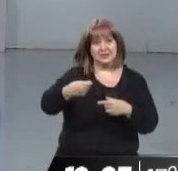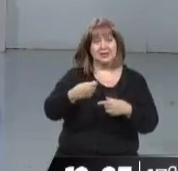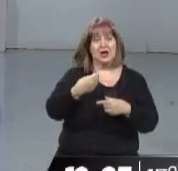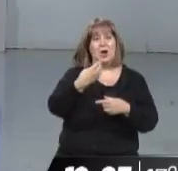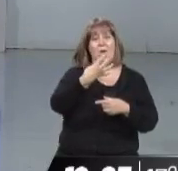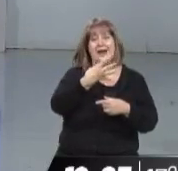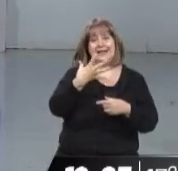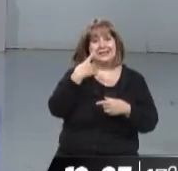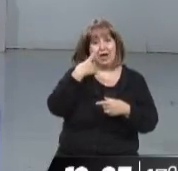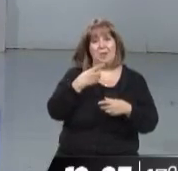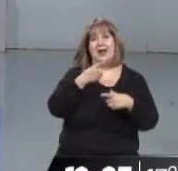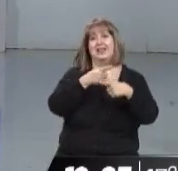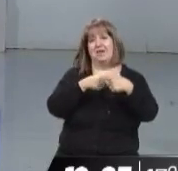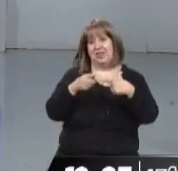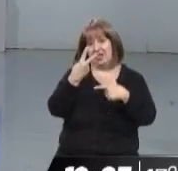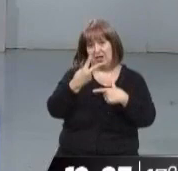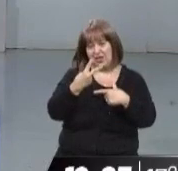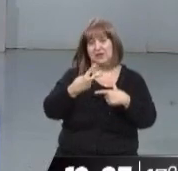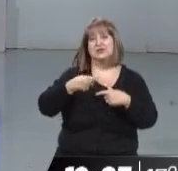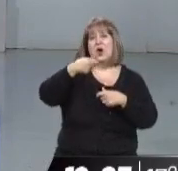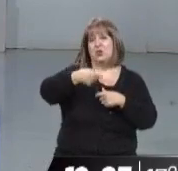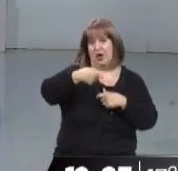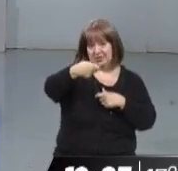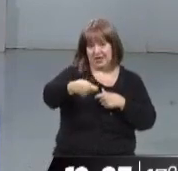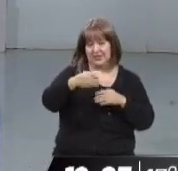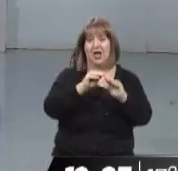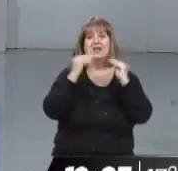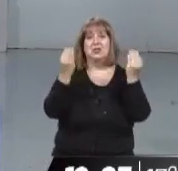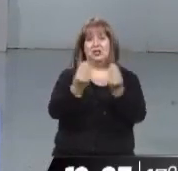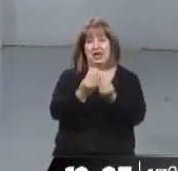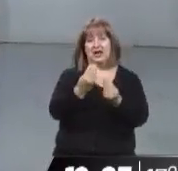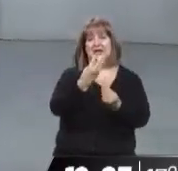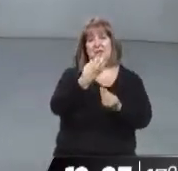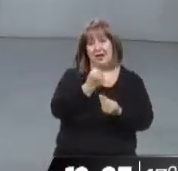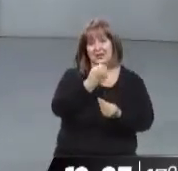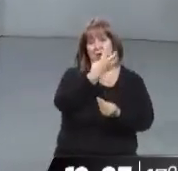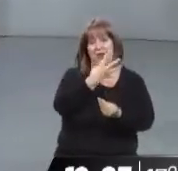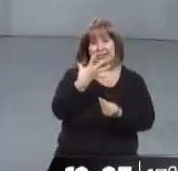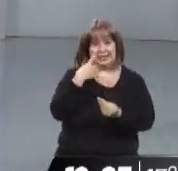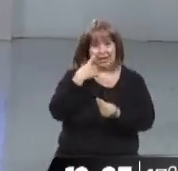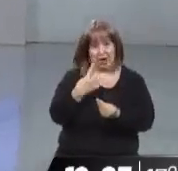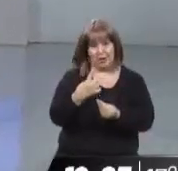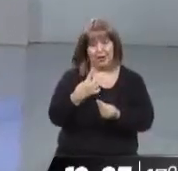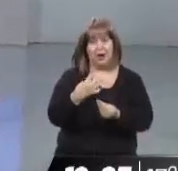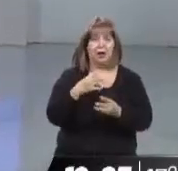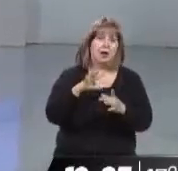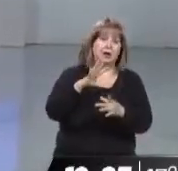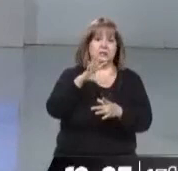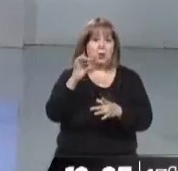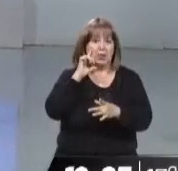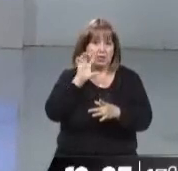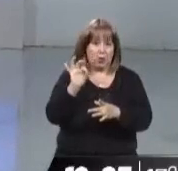en los planes alimentar u otros que asisten a quienes ya tienen un plan social. Ah, bien. Por lo tanto, sería una estrategia conjunta. Claro. Este